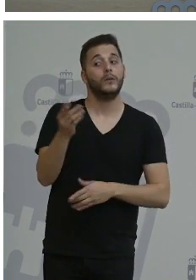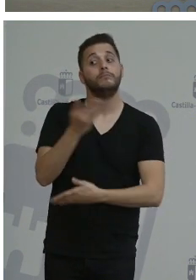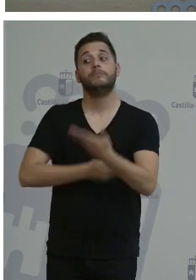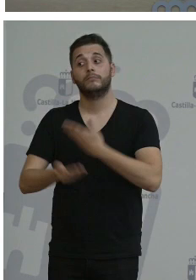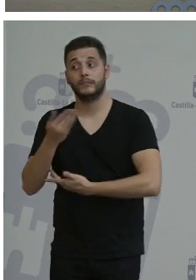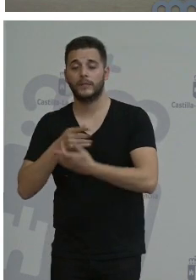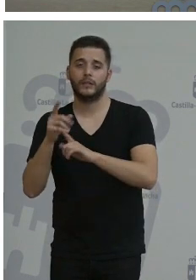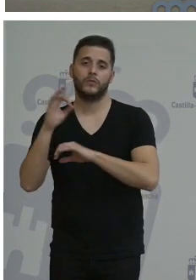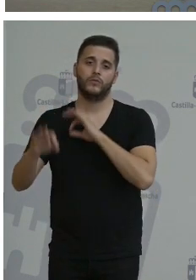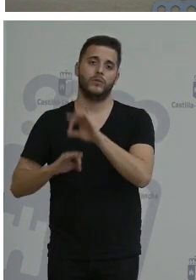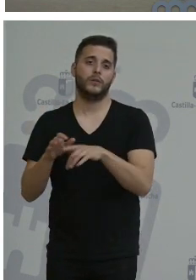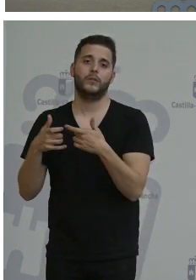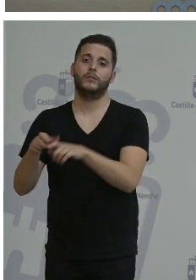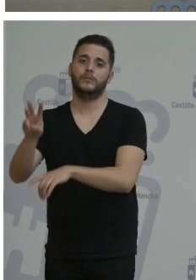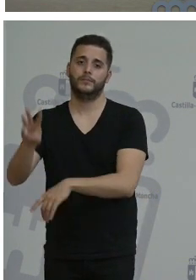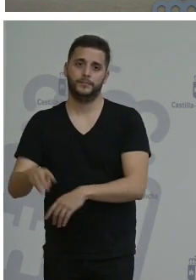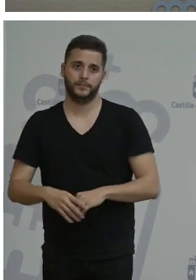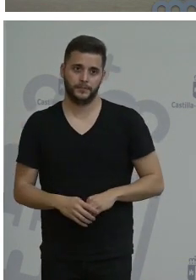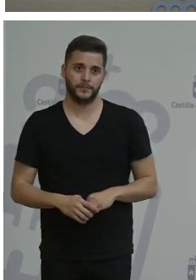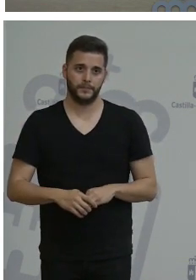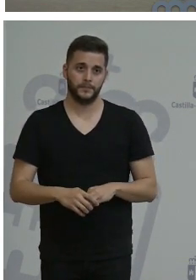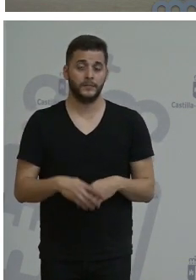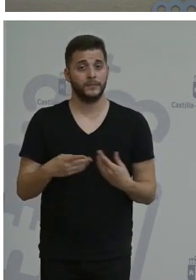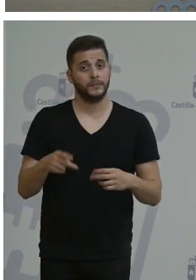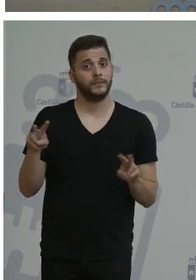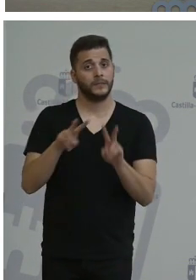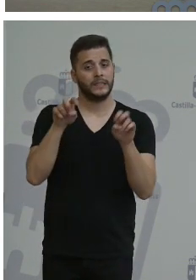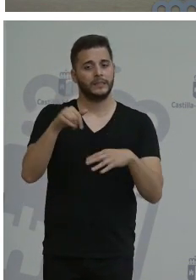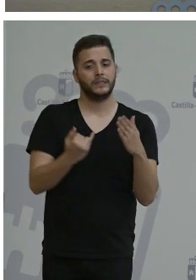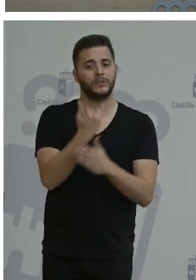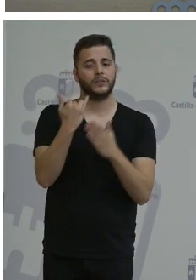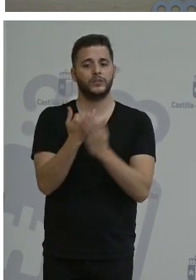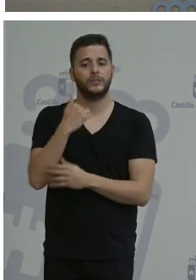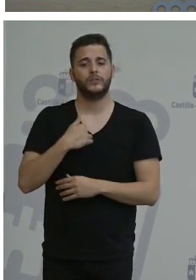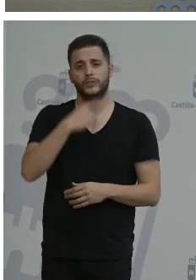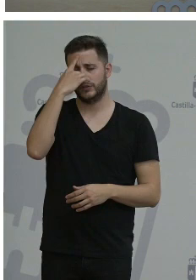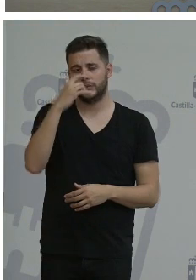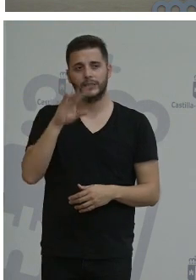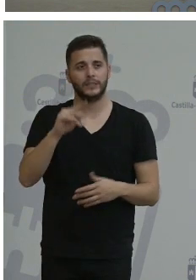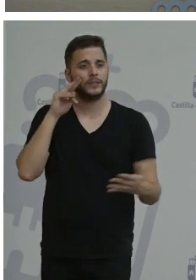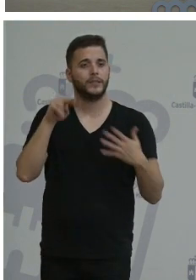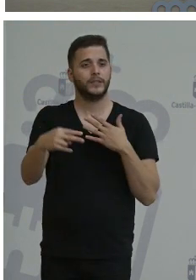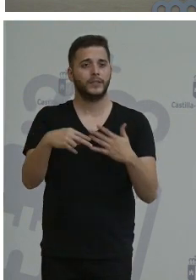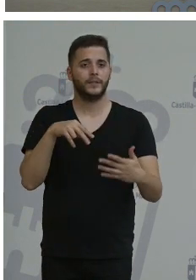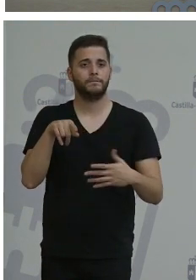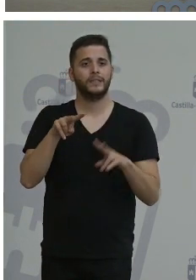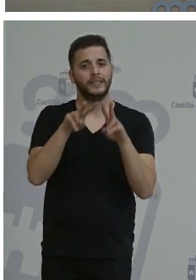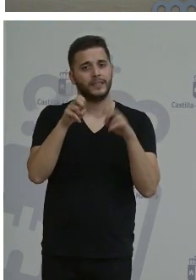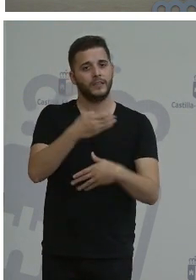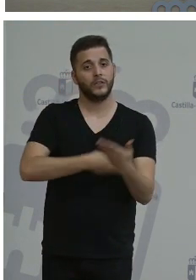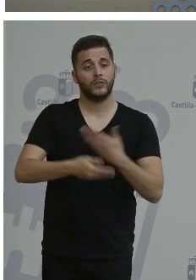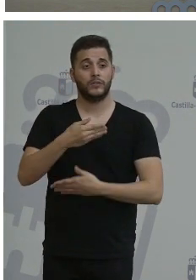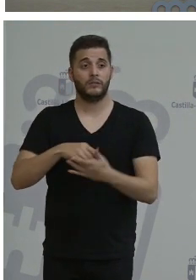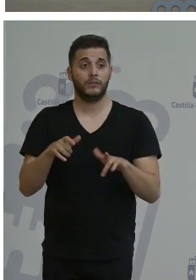organizaciones del tercer sector. Y yo creo que aquí, en esta jornada, pues sí que se ha visibilizado cómo el colaborar con el tercer